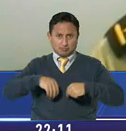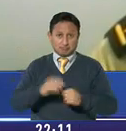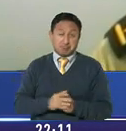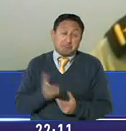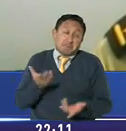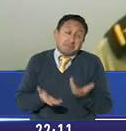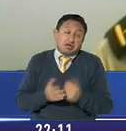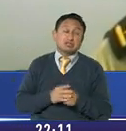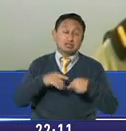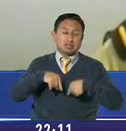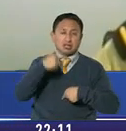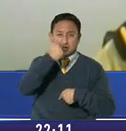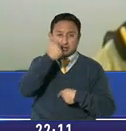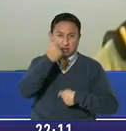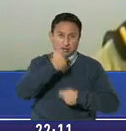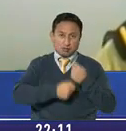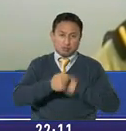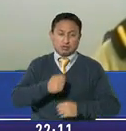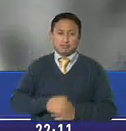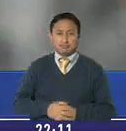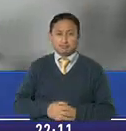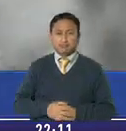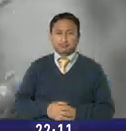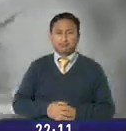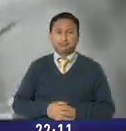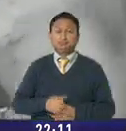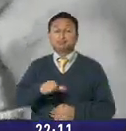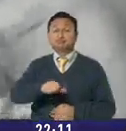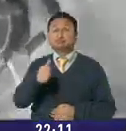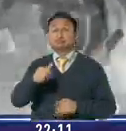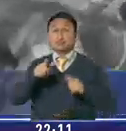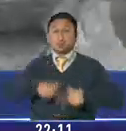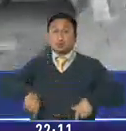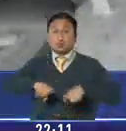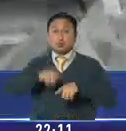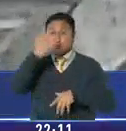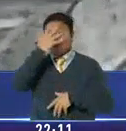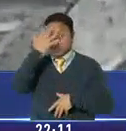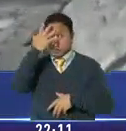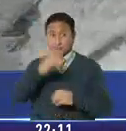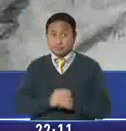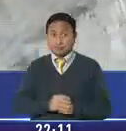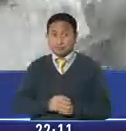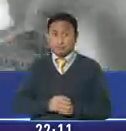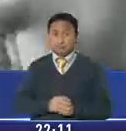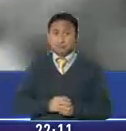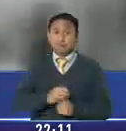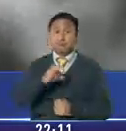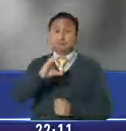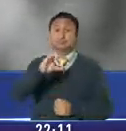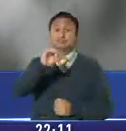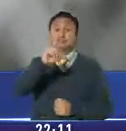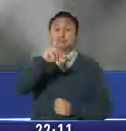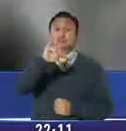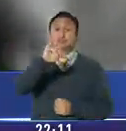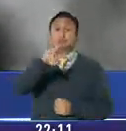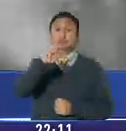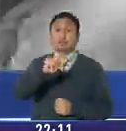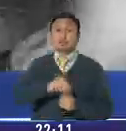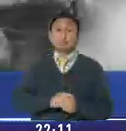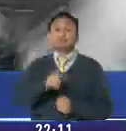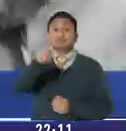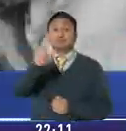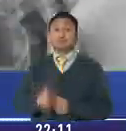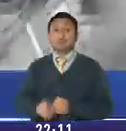Posiblemente tráfico de sustancias sujetas a fiscalización. En otro punto, también en Esmeraldas, Colinas Hermoso, los sicarios mataron a